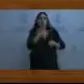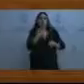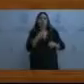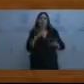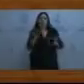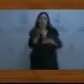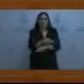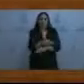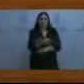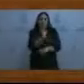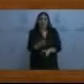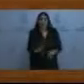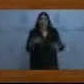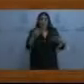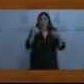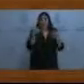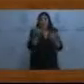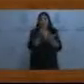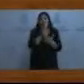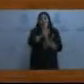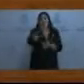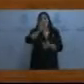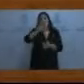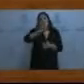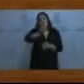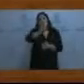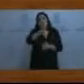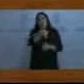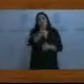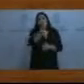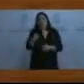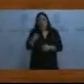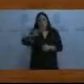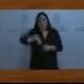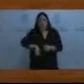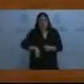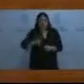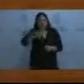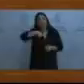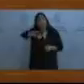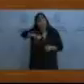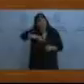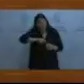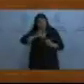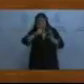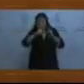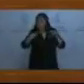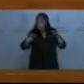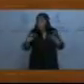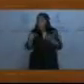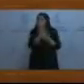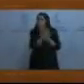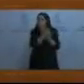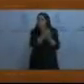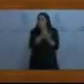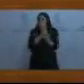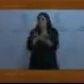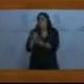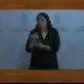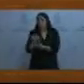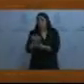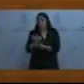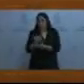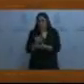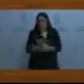del pago de una indemnización de 35.000 euros a un profesional y que tenemos tenido que pagar todos los asturianos, todos los